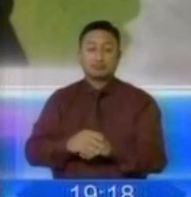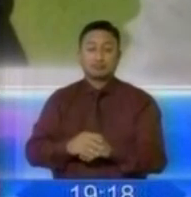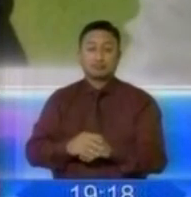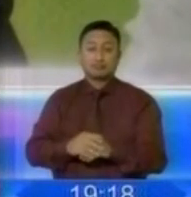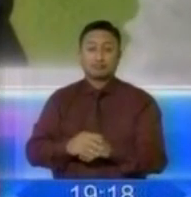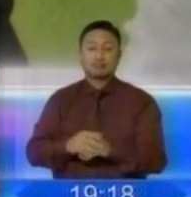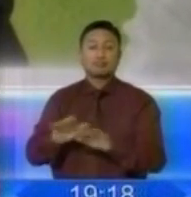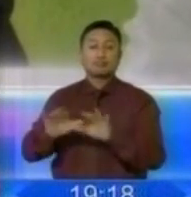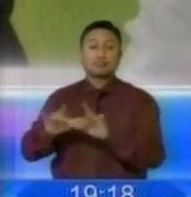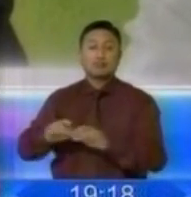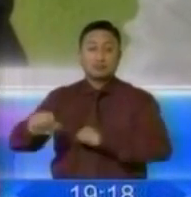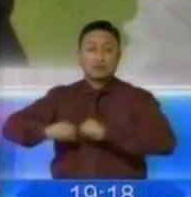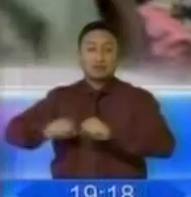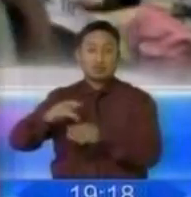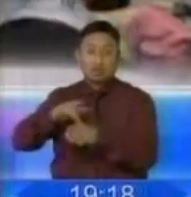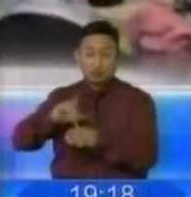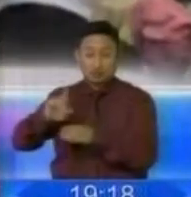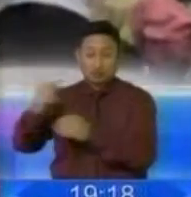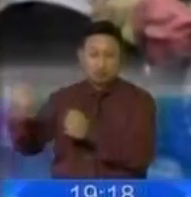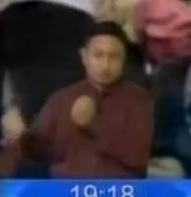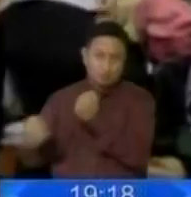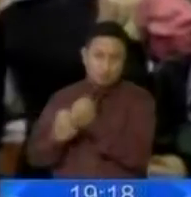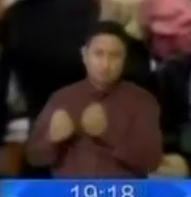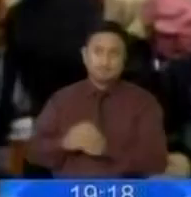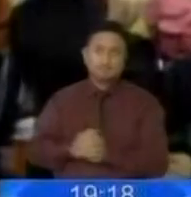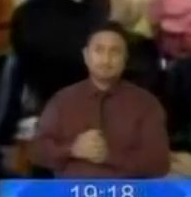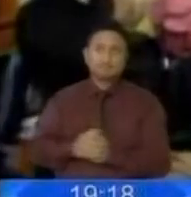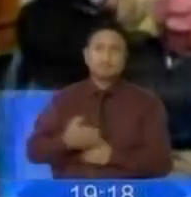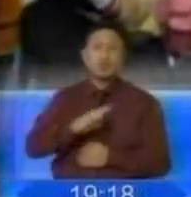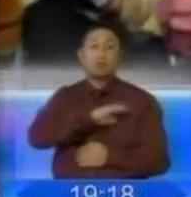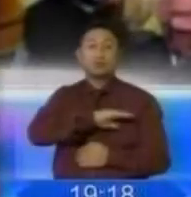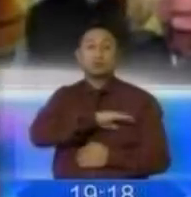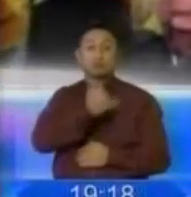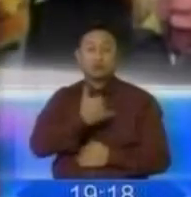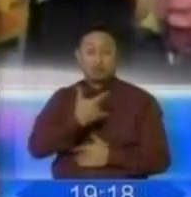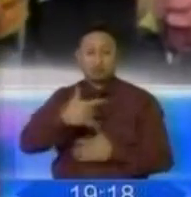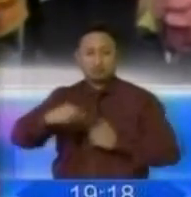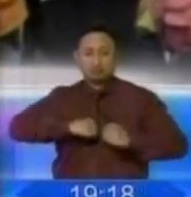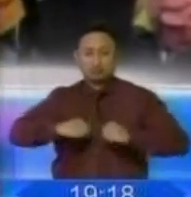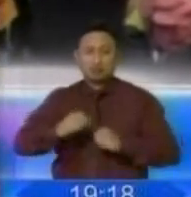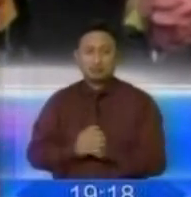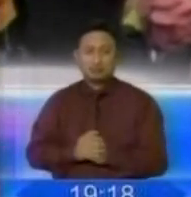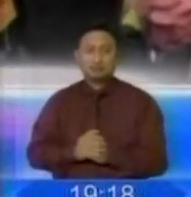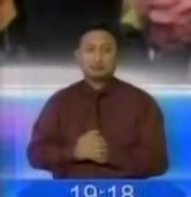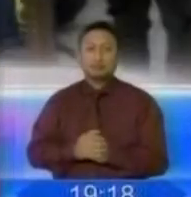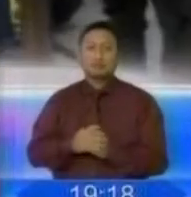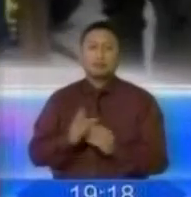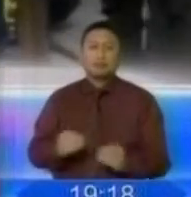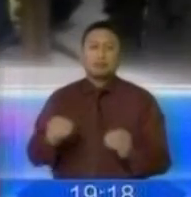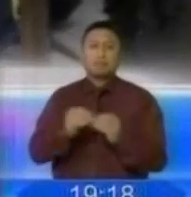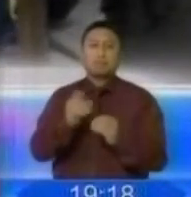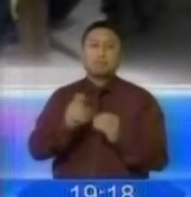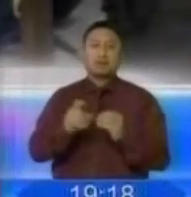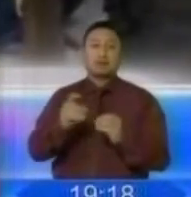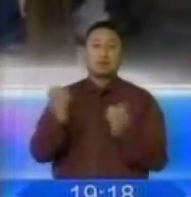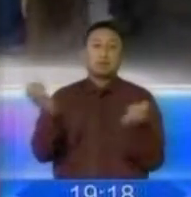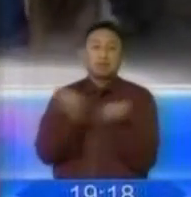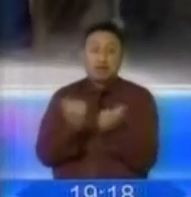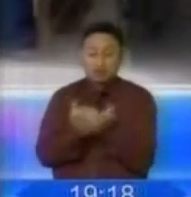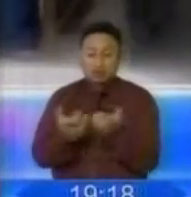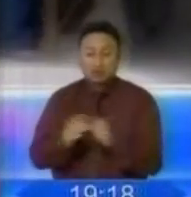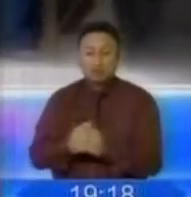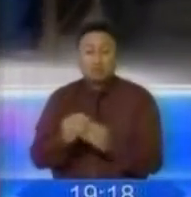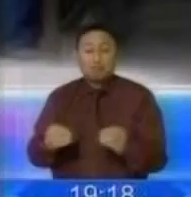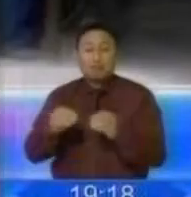de la Secretaría de Gestión de Riesgos. A nivel de municipio mantienen listo ya un operativo para evitar que exista acumulación de basura, el aumento de